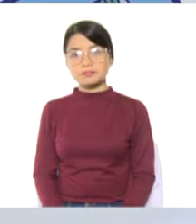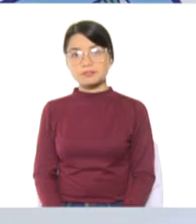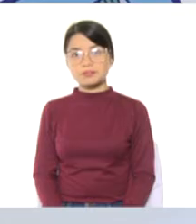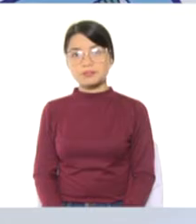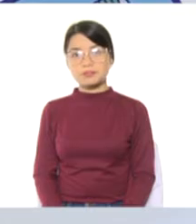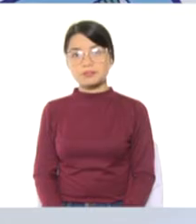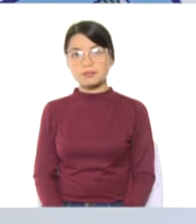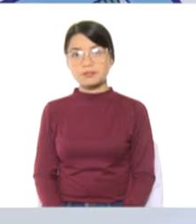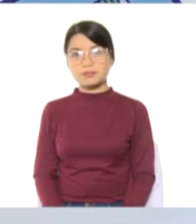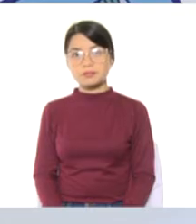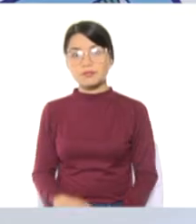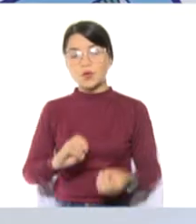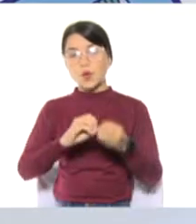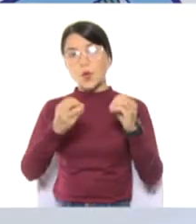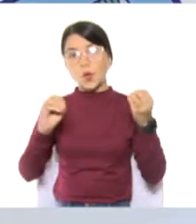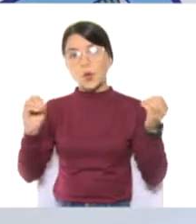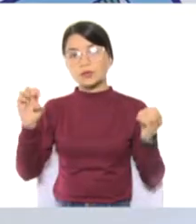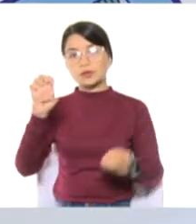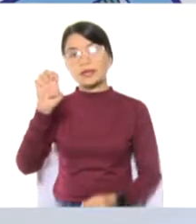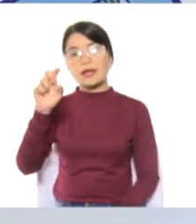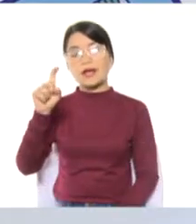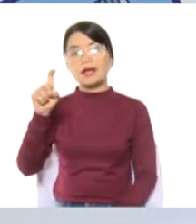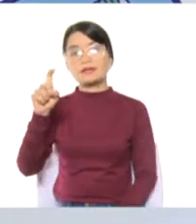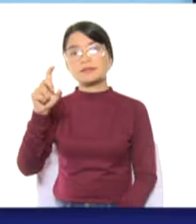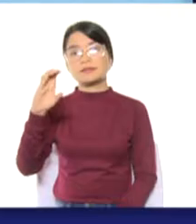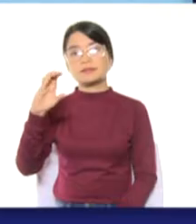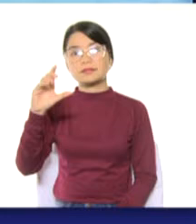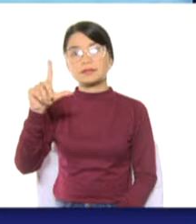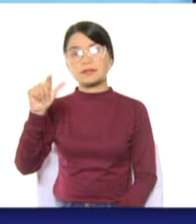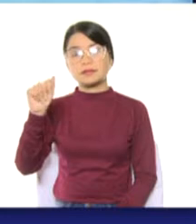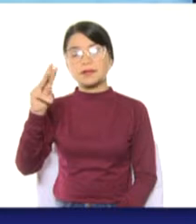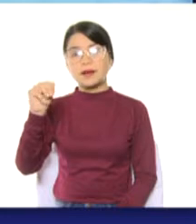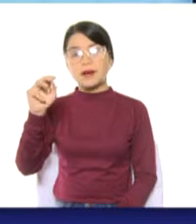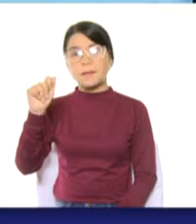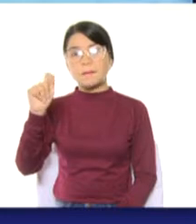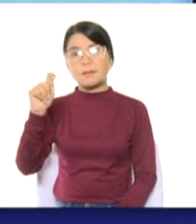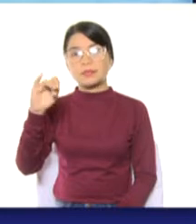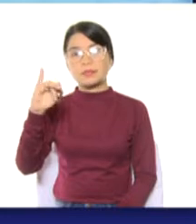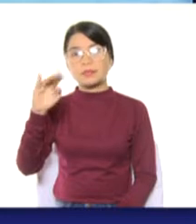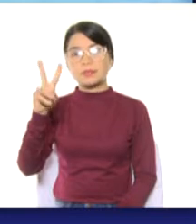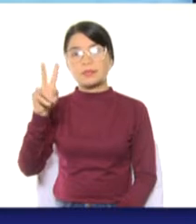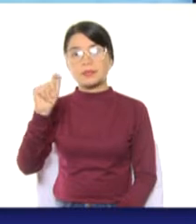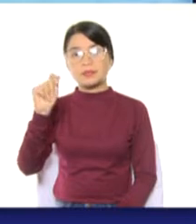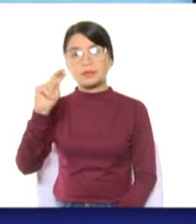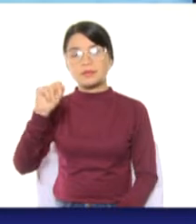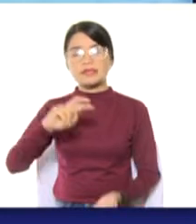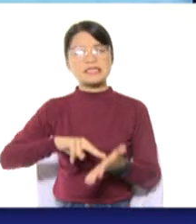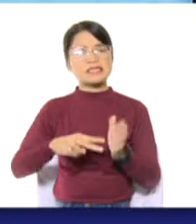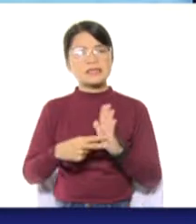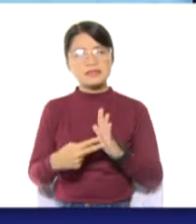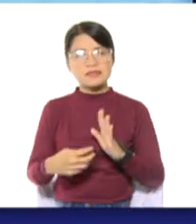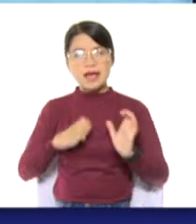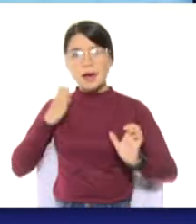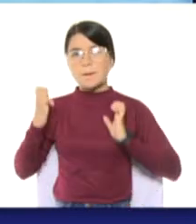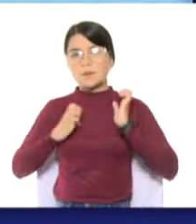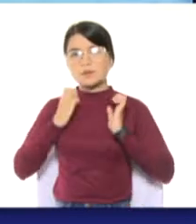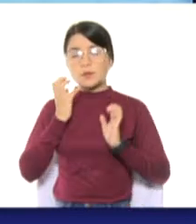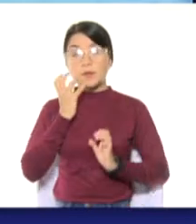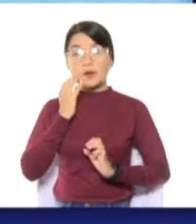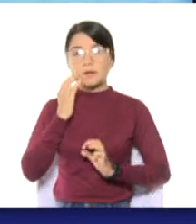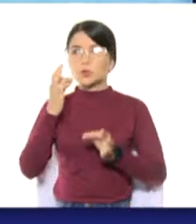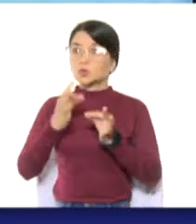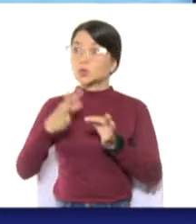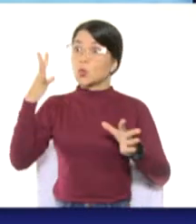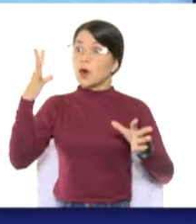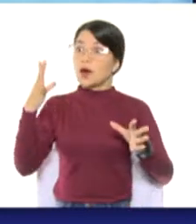como de exclamación como tal, como lo dice su nombre. Y puede ser en este caso el ejemplo, qué buena suerte la tuya.